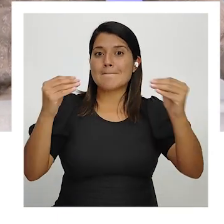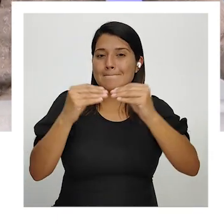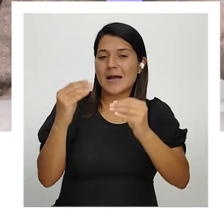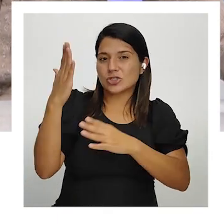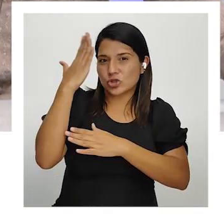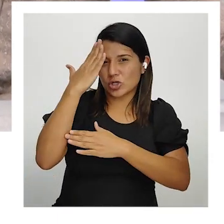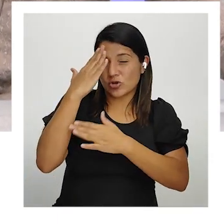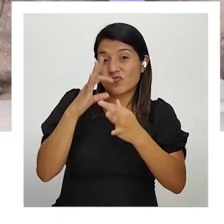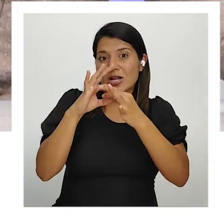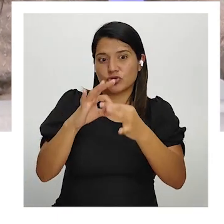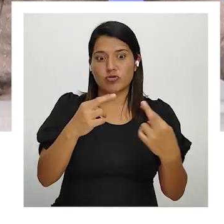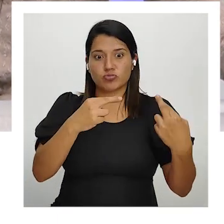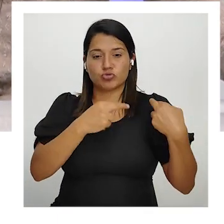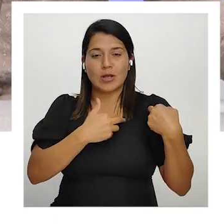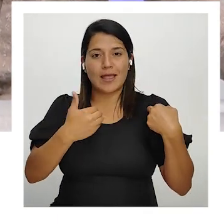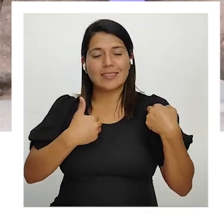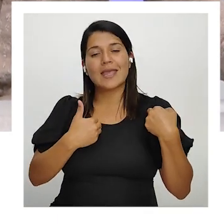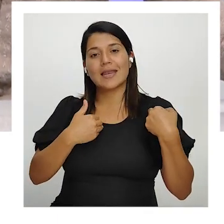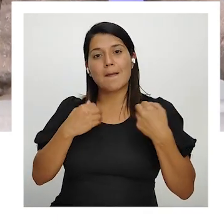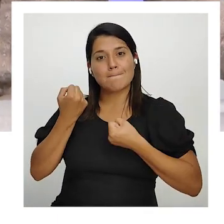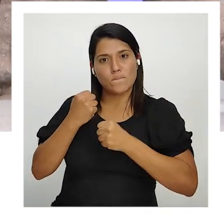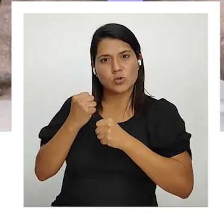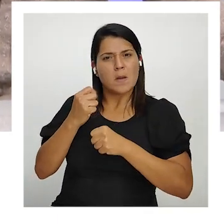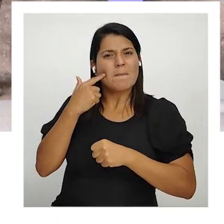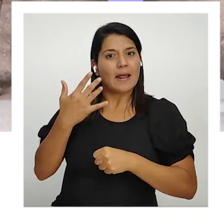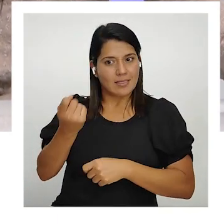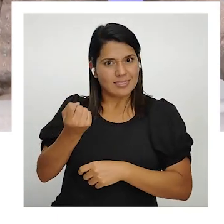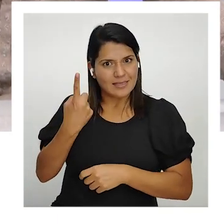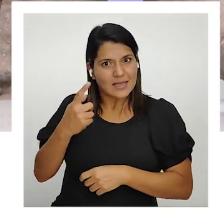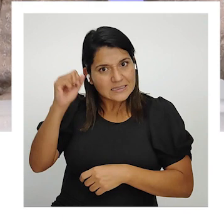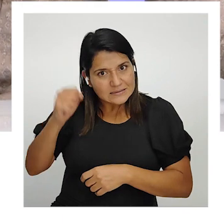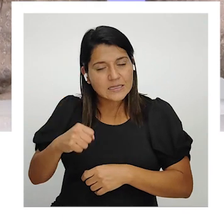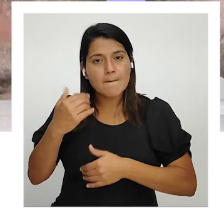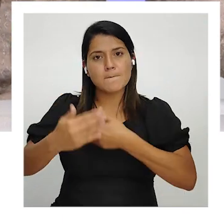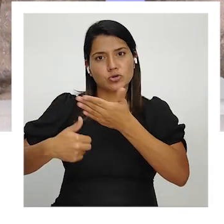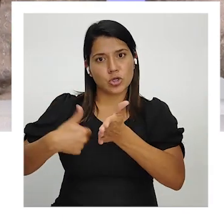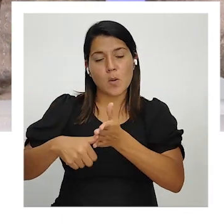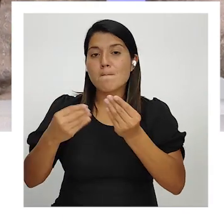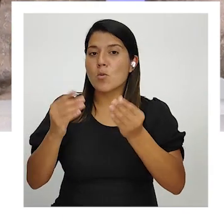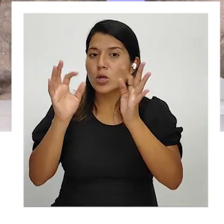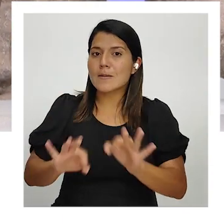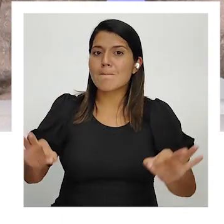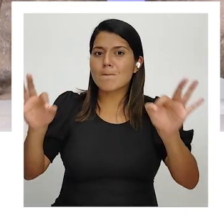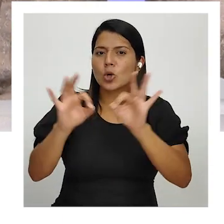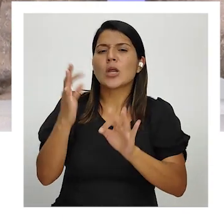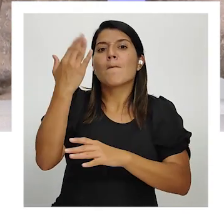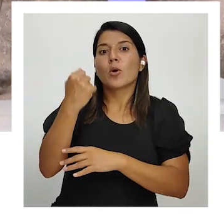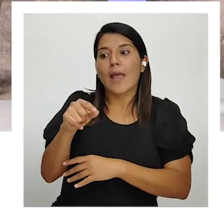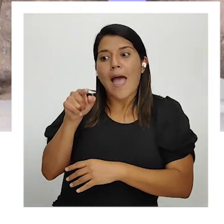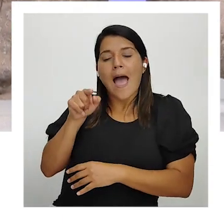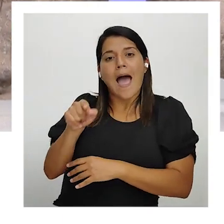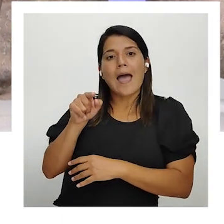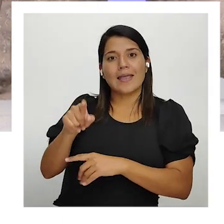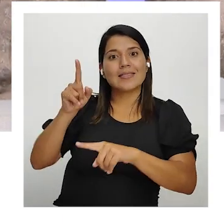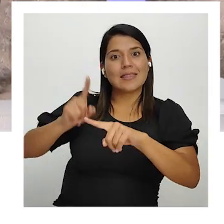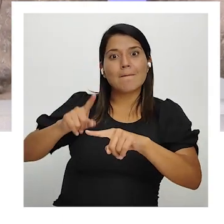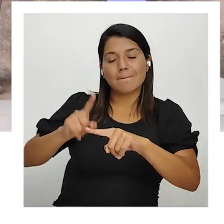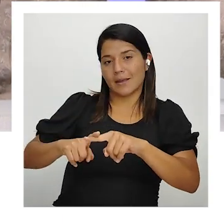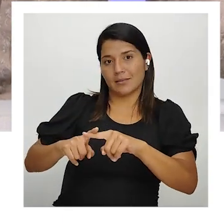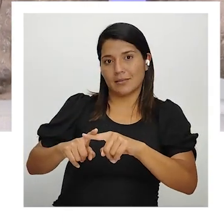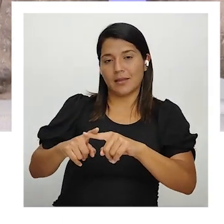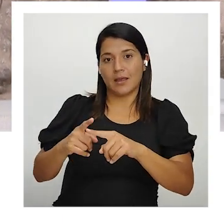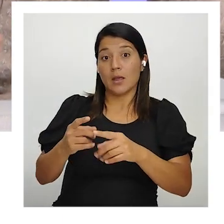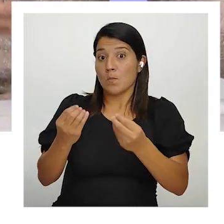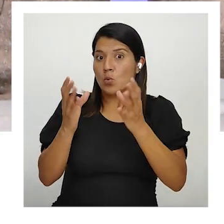gobierno local para entender que sí son elecciones muy importantes porque lo que se juega es muy relevante. Voy a decir